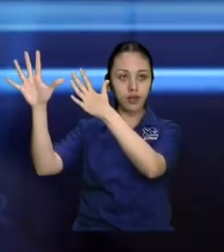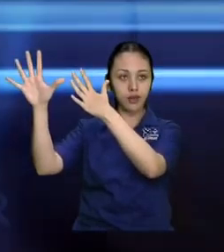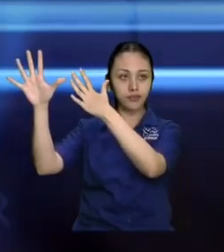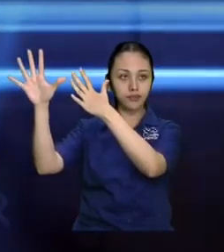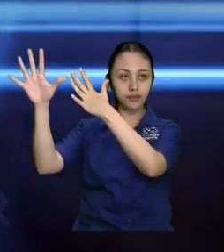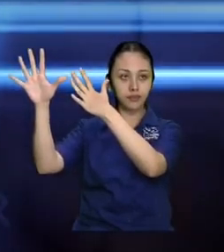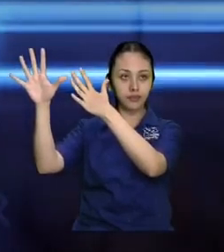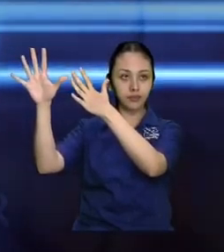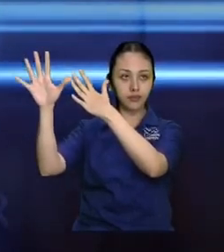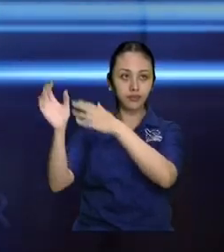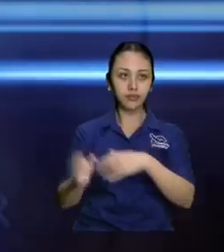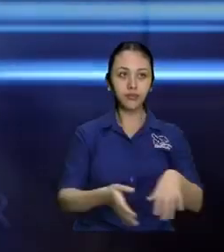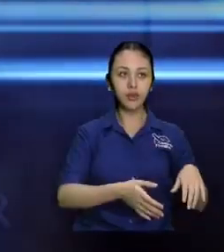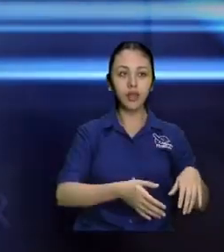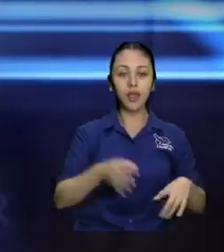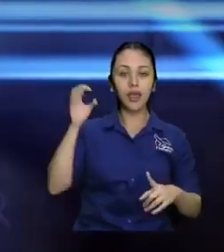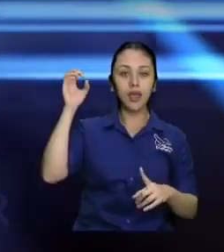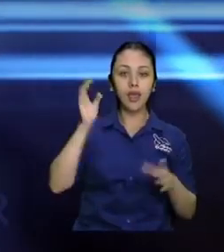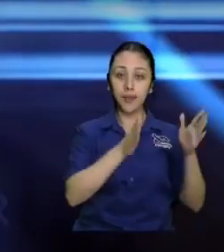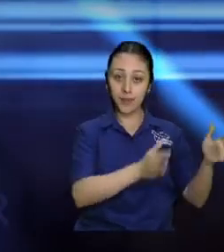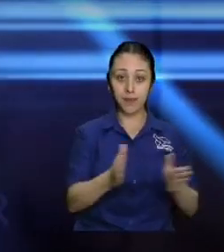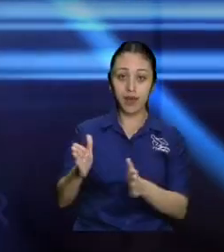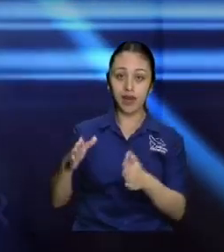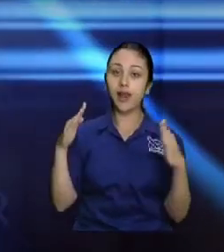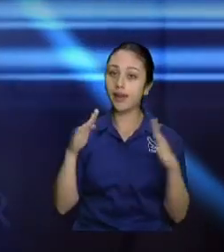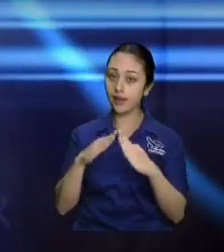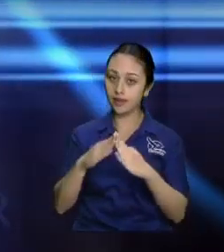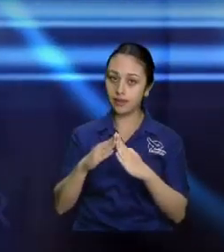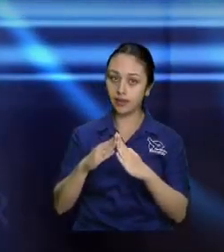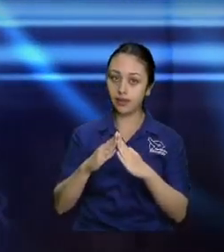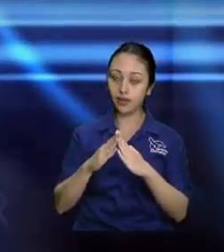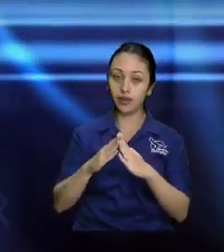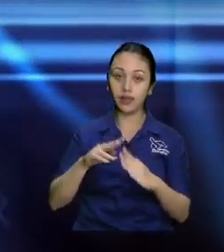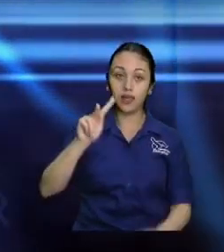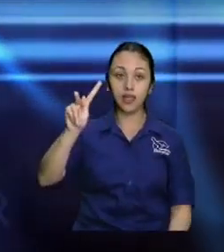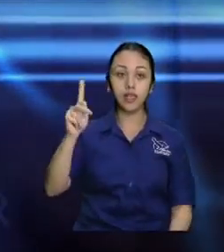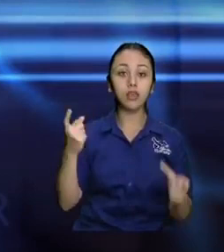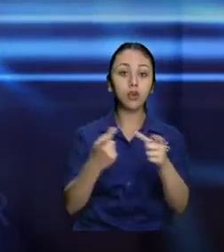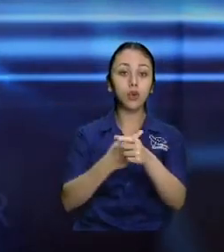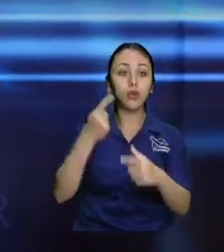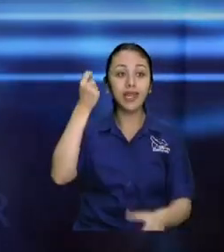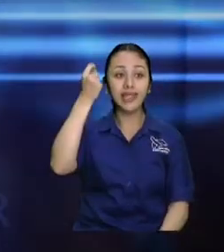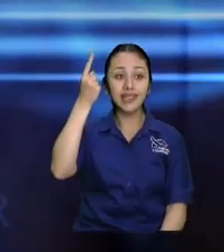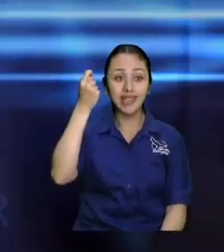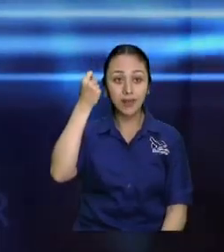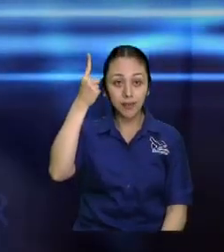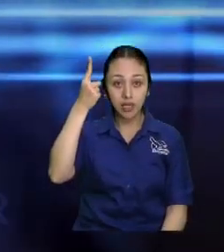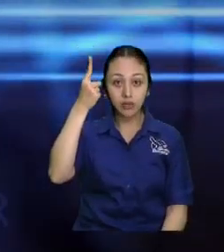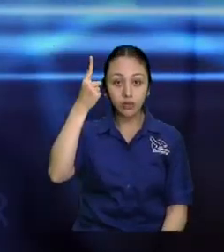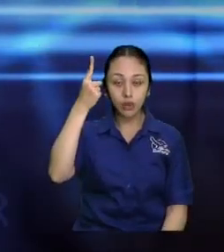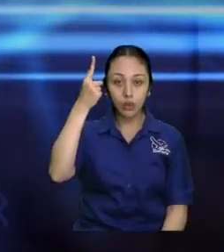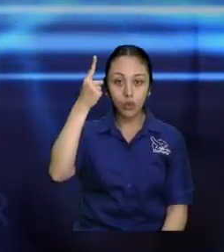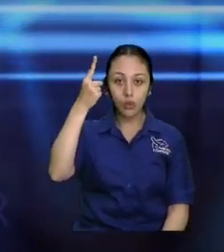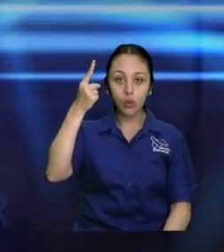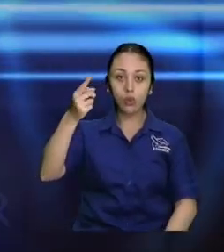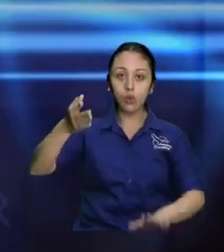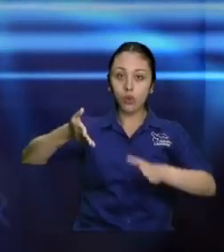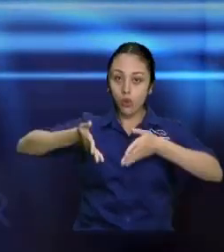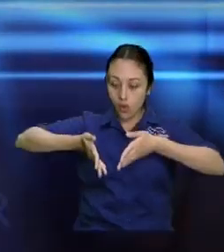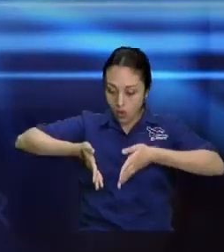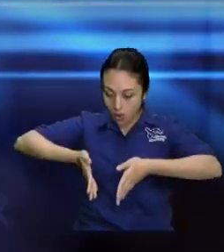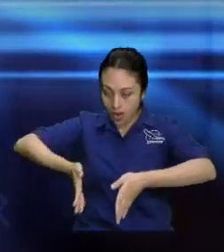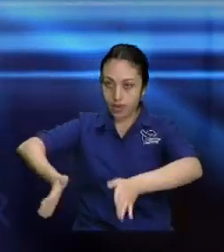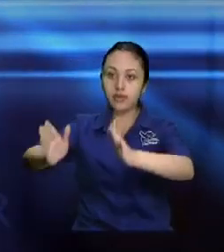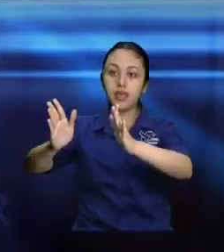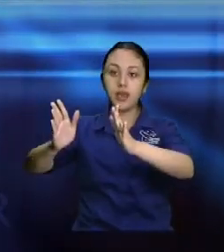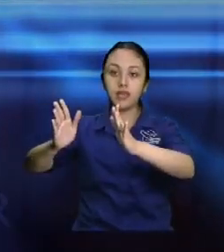edifícase casa y con entendimiento se endereza. Ah,